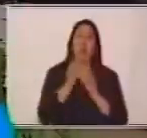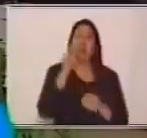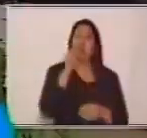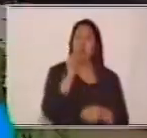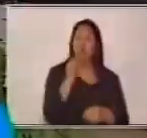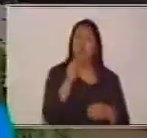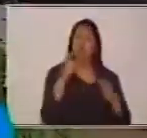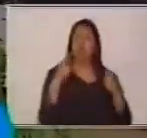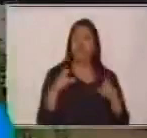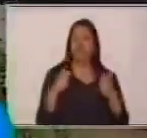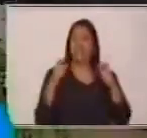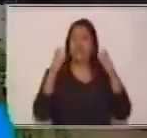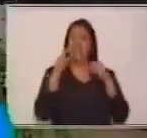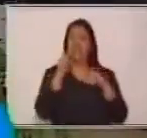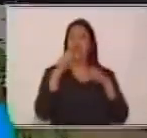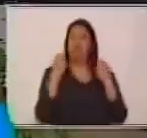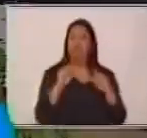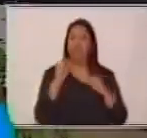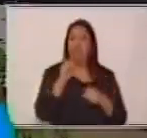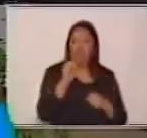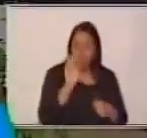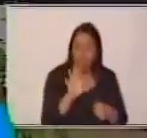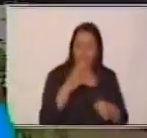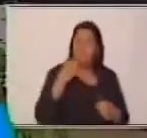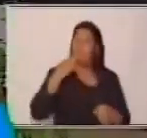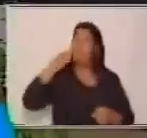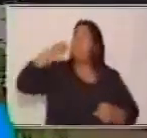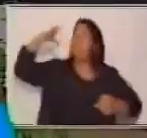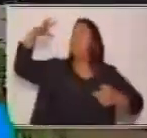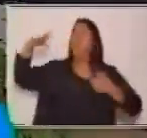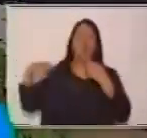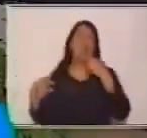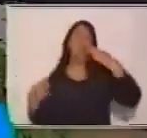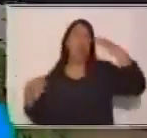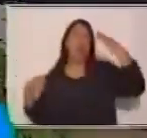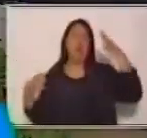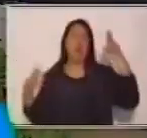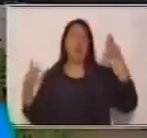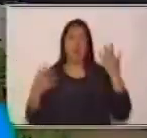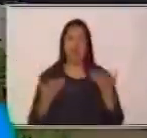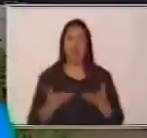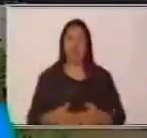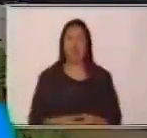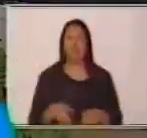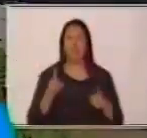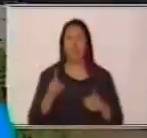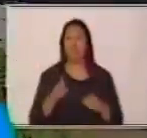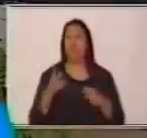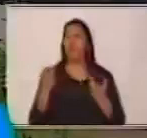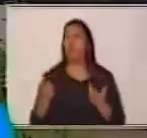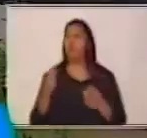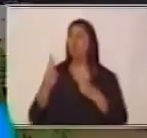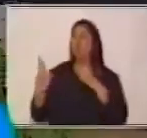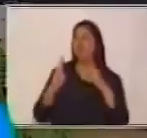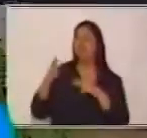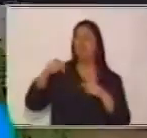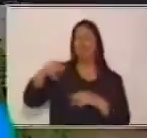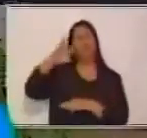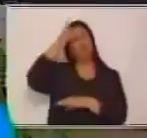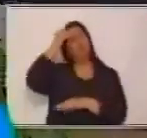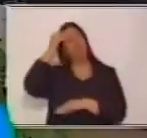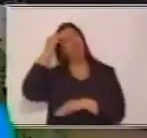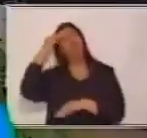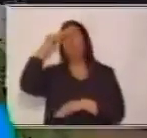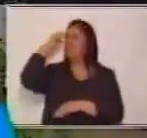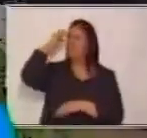propio poema y que relaciones algún fenómeno de la naturaleza o algún elemento de la naturaleza con alguna parte del cuerpo.